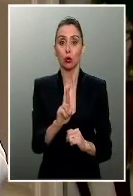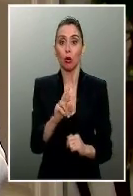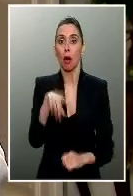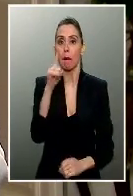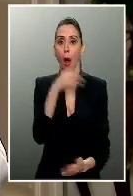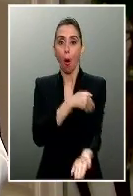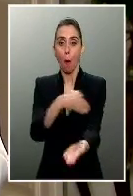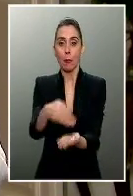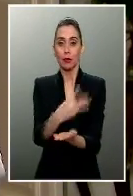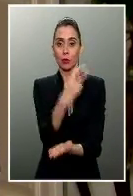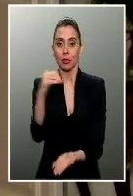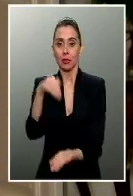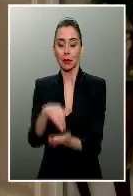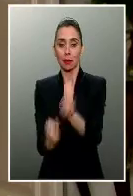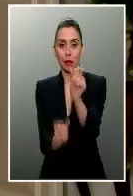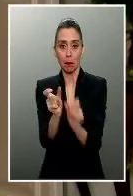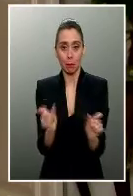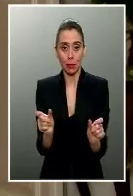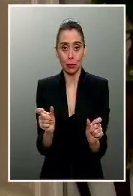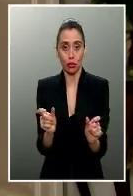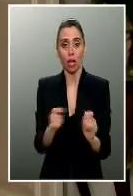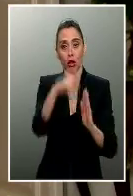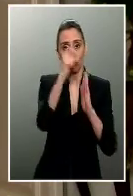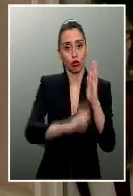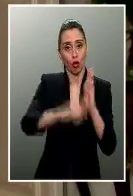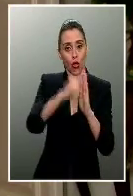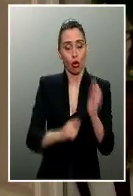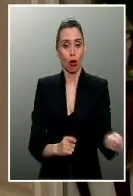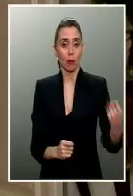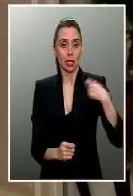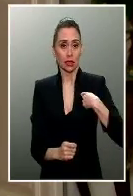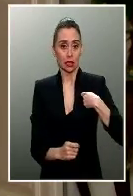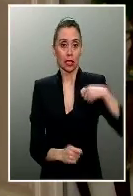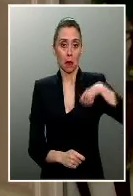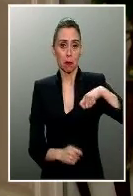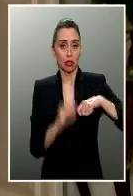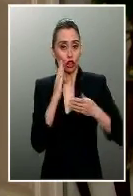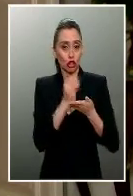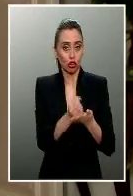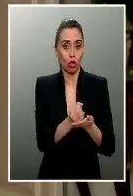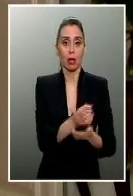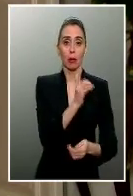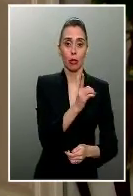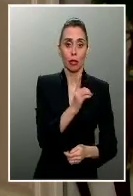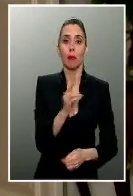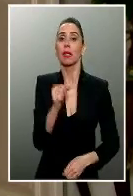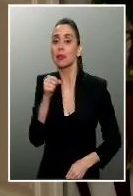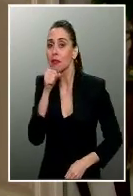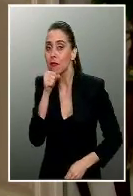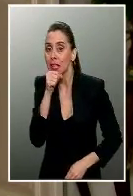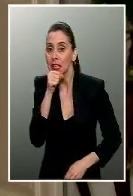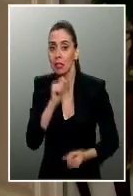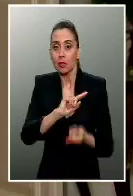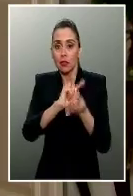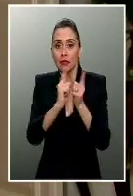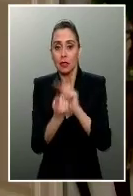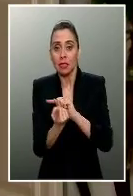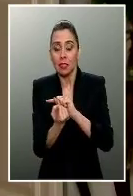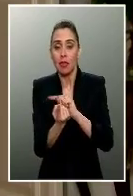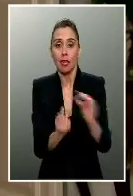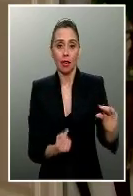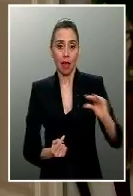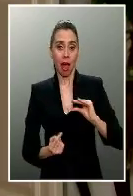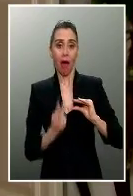de 1.300.000 personas reciben todos los meses y pensiones solidarias de invalidez y vejez que le permiten llevar